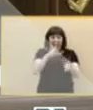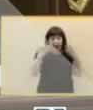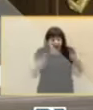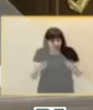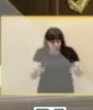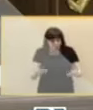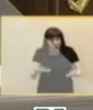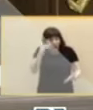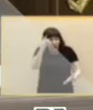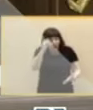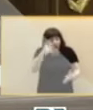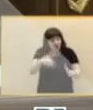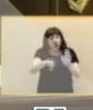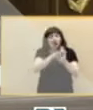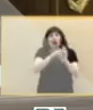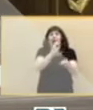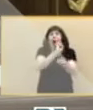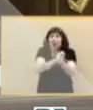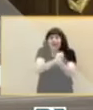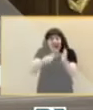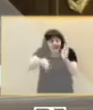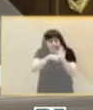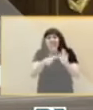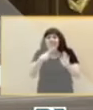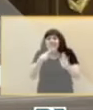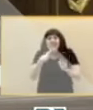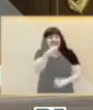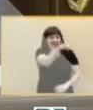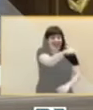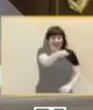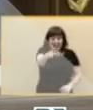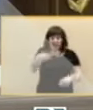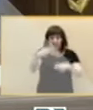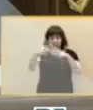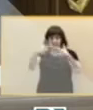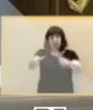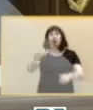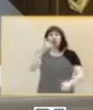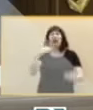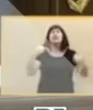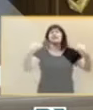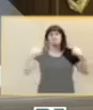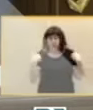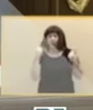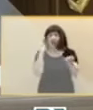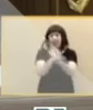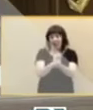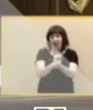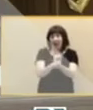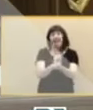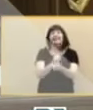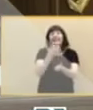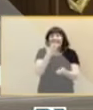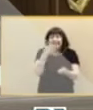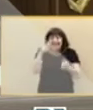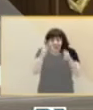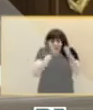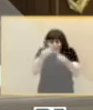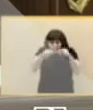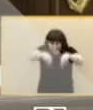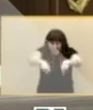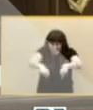y otro, frente a un voto particular, han echado o quieren echar al presidente del Gobierno. Están sirviendo de coartada argumental para echar, sí, al presidente